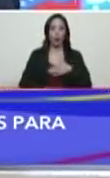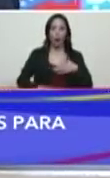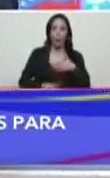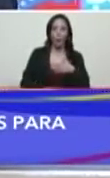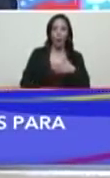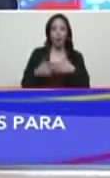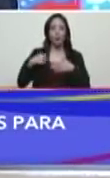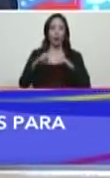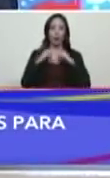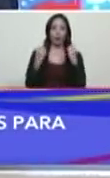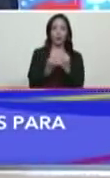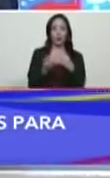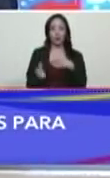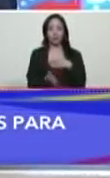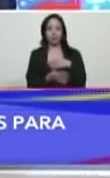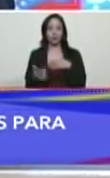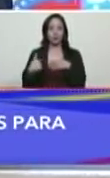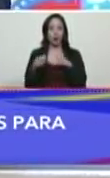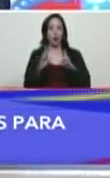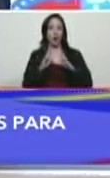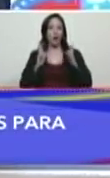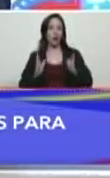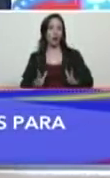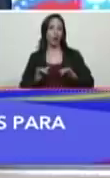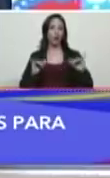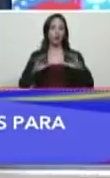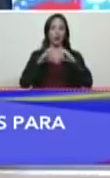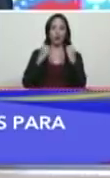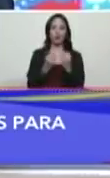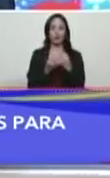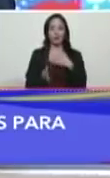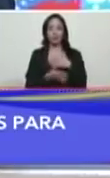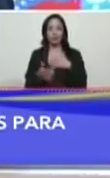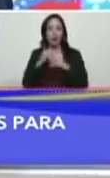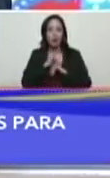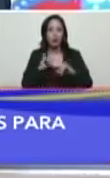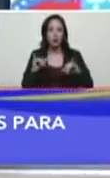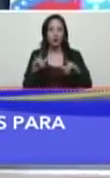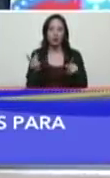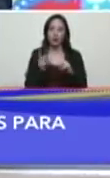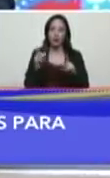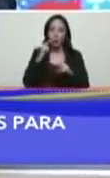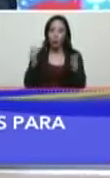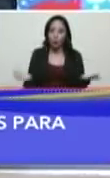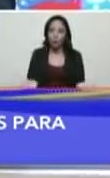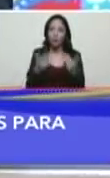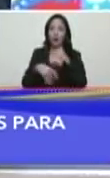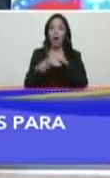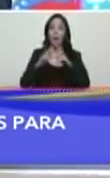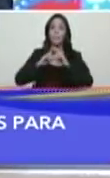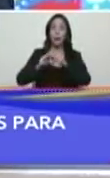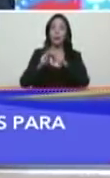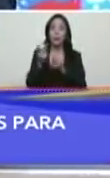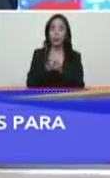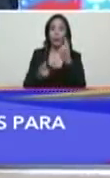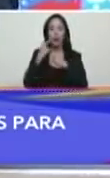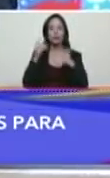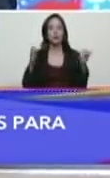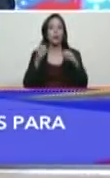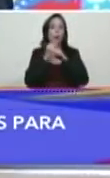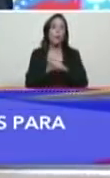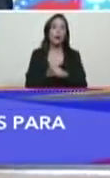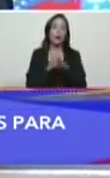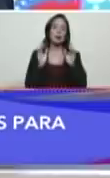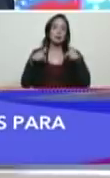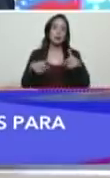las oficinas de los bancos, de los departamentos de crédito, esperando a ver quién llega.